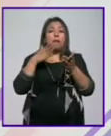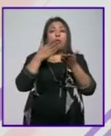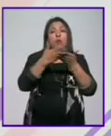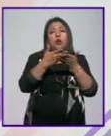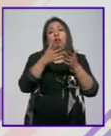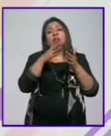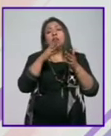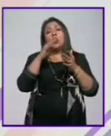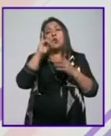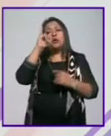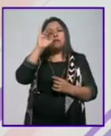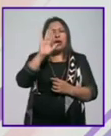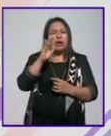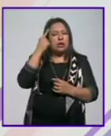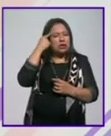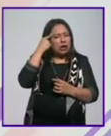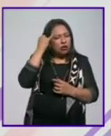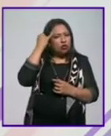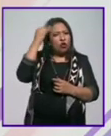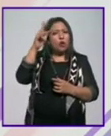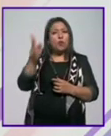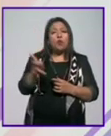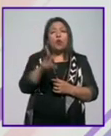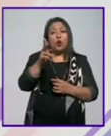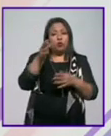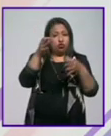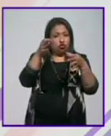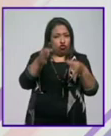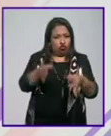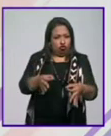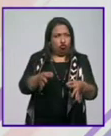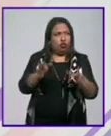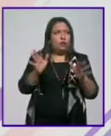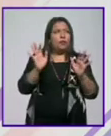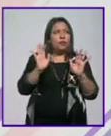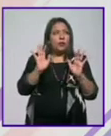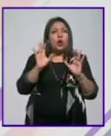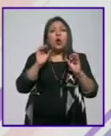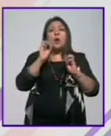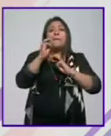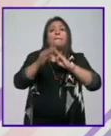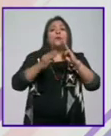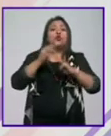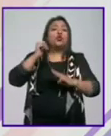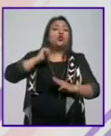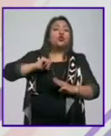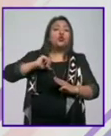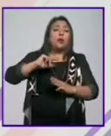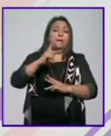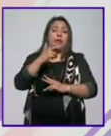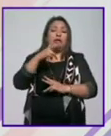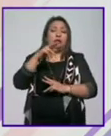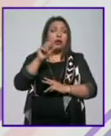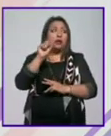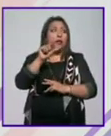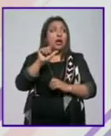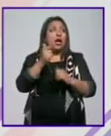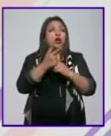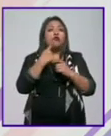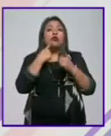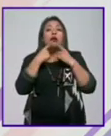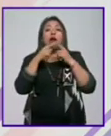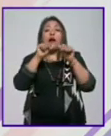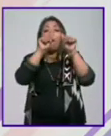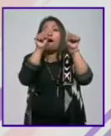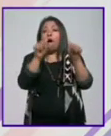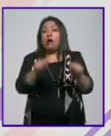que ver con el imaginario de los pueblos originarios o del mundo prehispánico, pero también algo que es una discusión en el